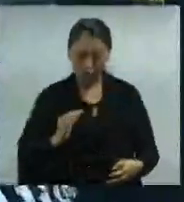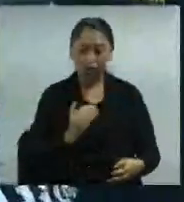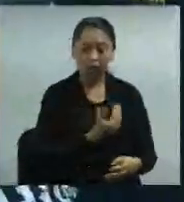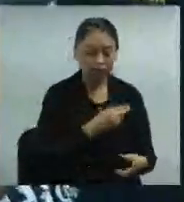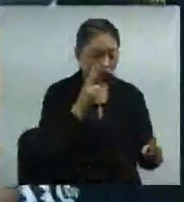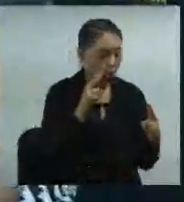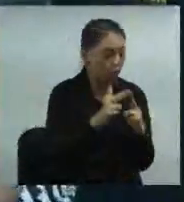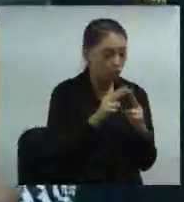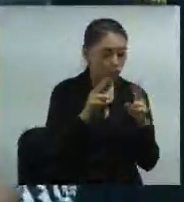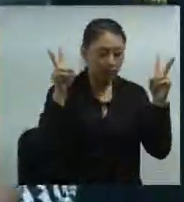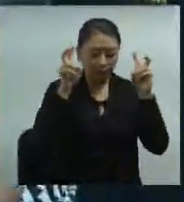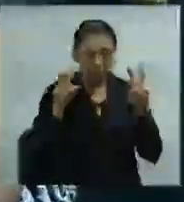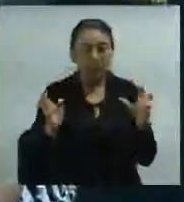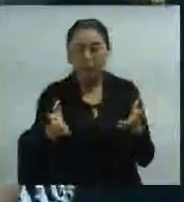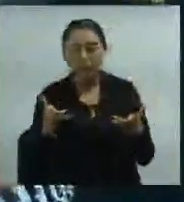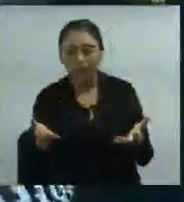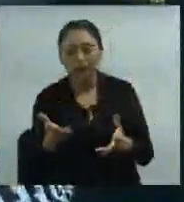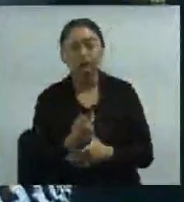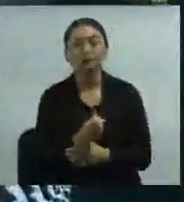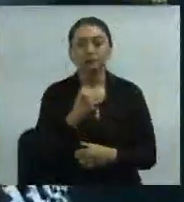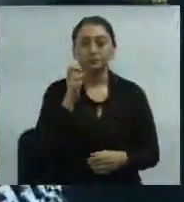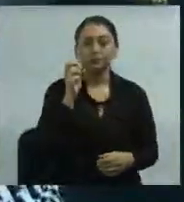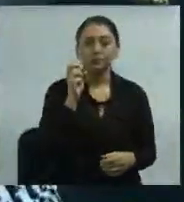tema fue que siempre